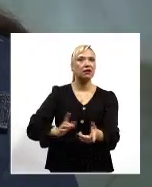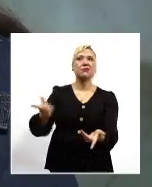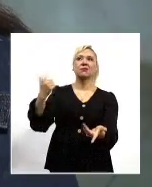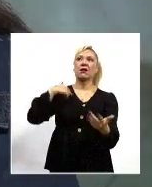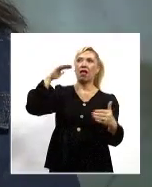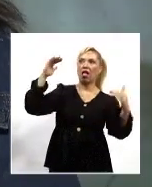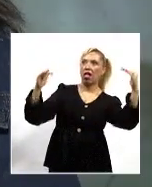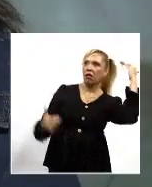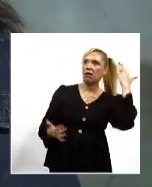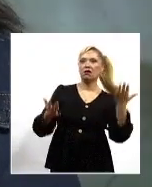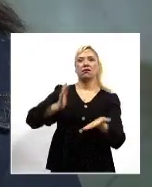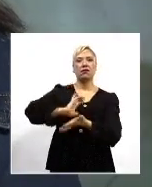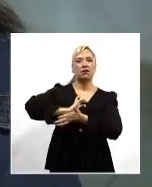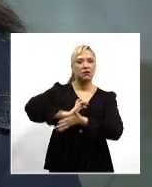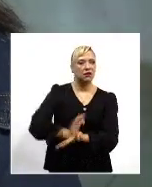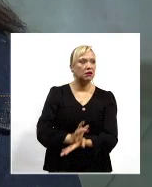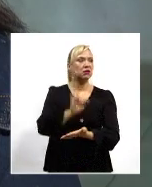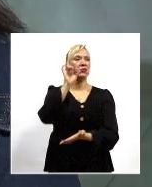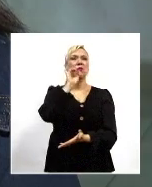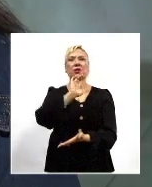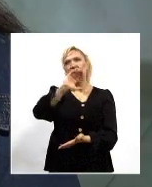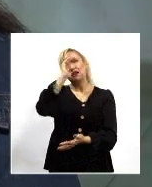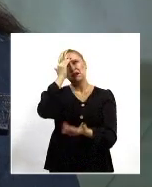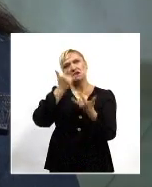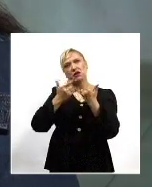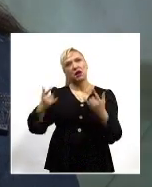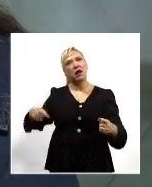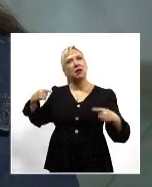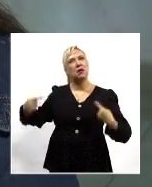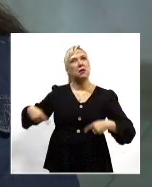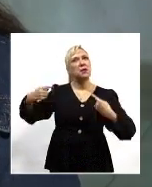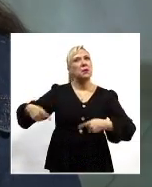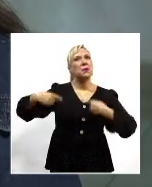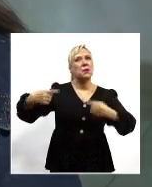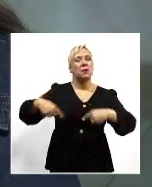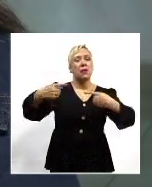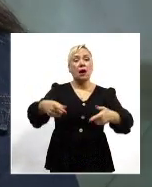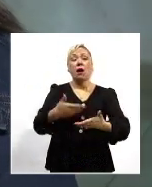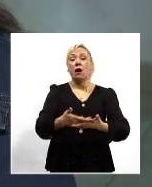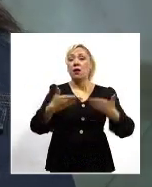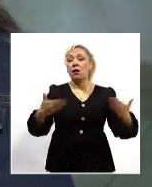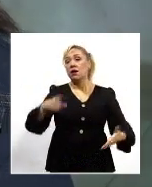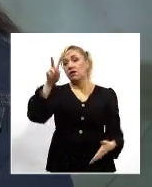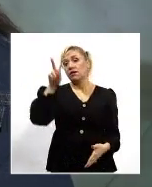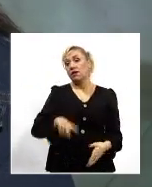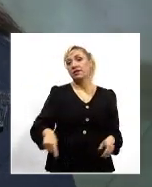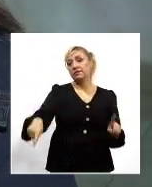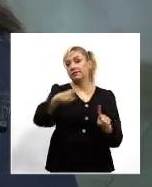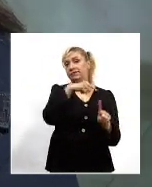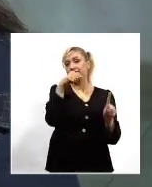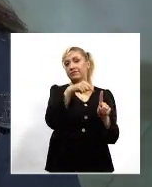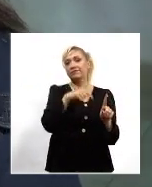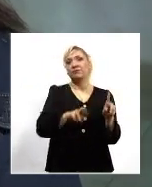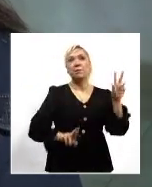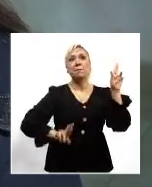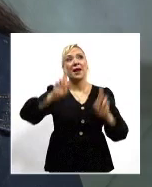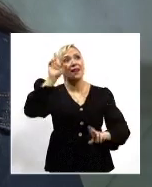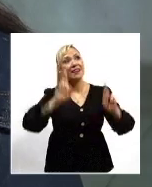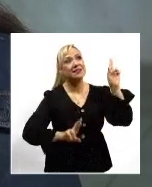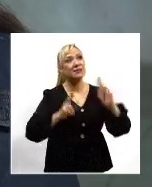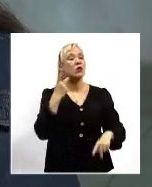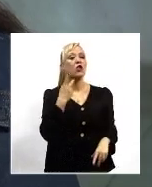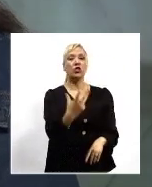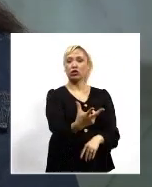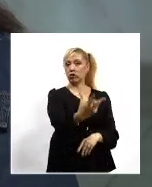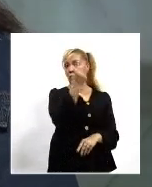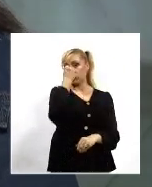discriminaciones que las mujeres hemos vivido a lo largo de la historia, pero que se acrecentan en específico en el ámbito de la participación política